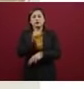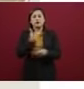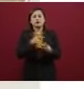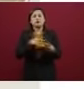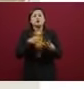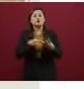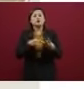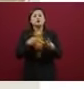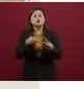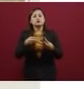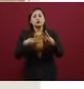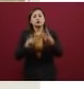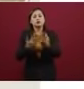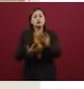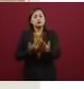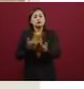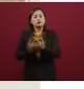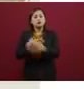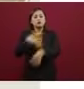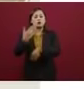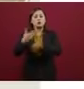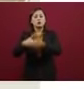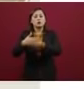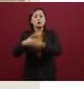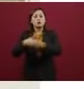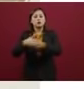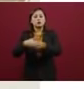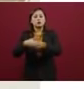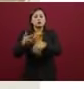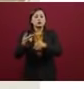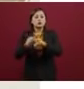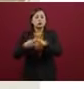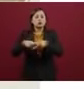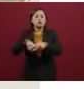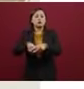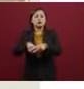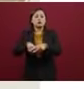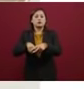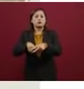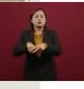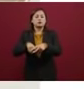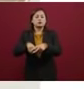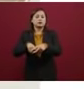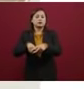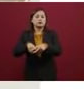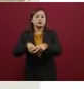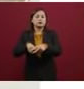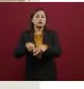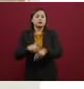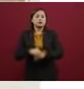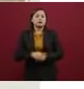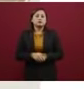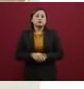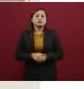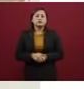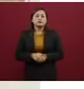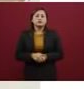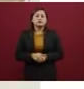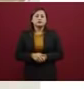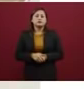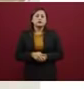propuestas para próximo inicio en forma paralela al